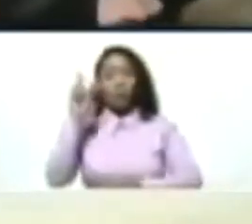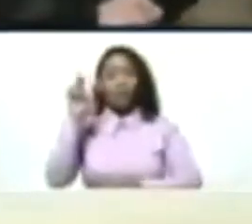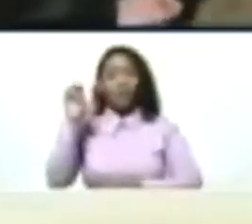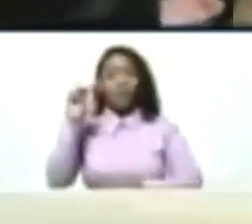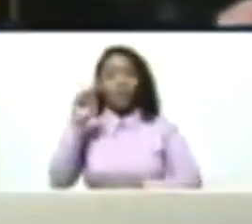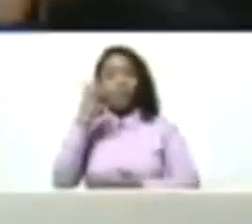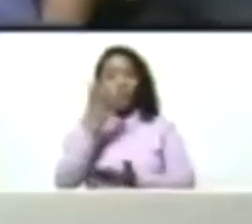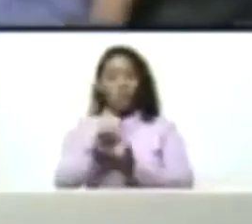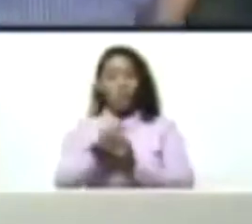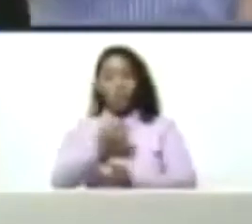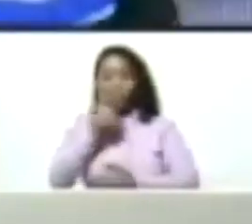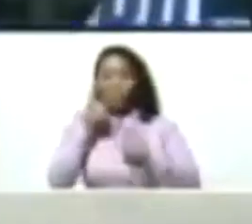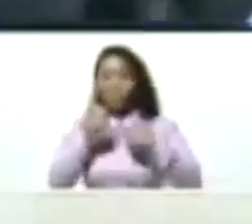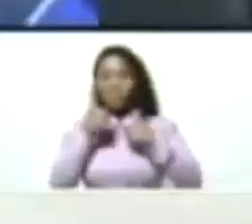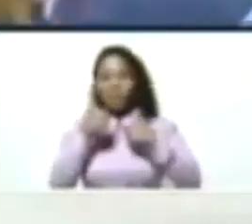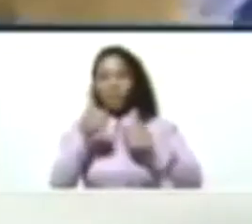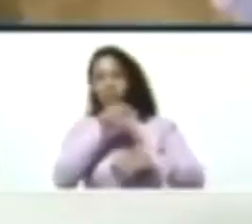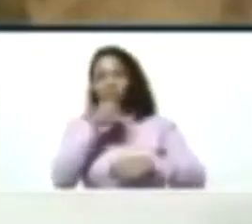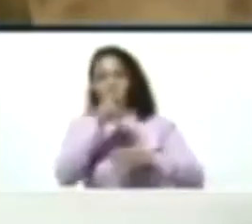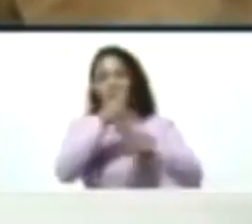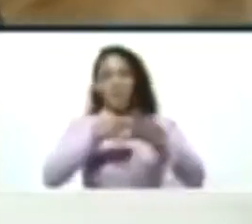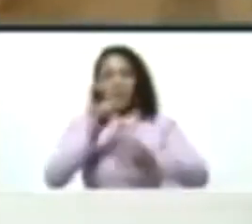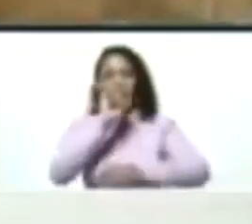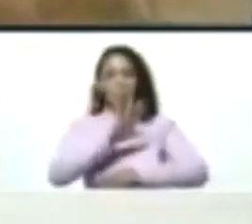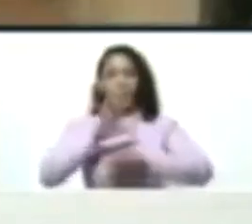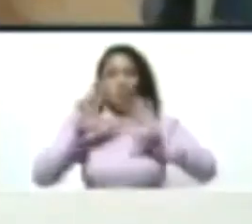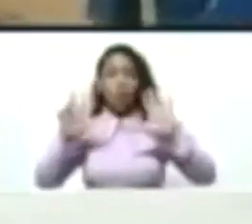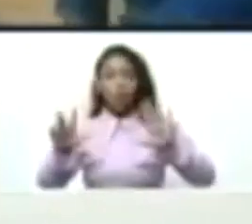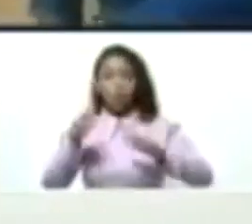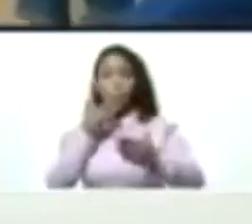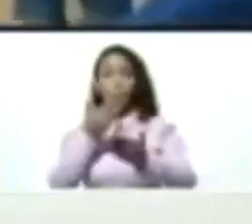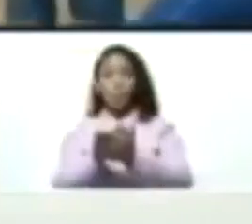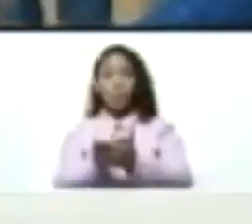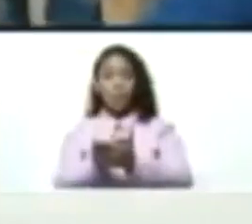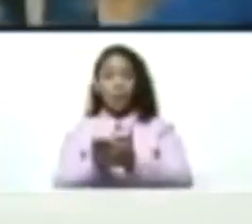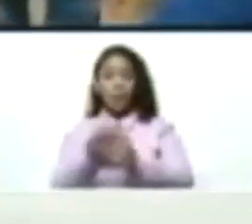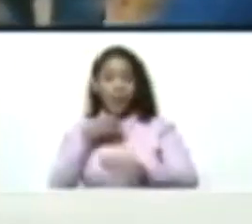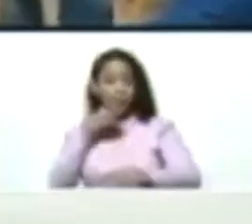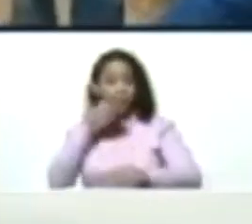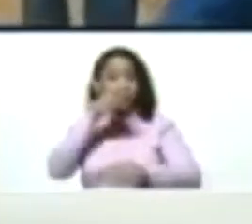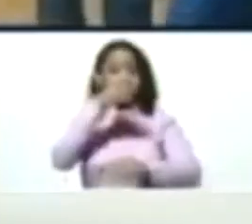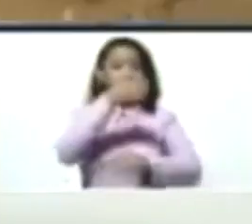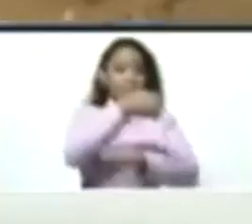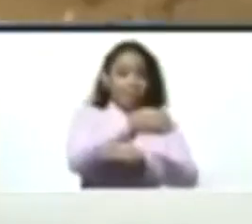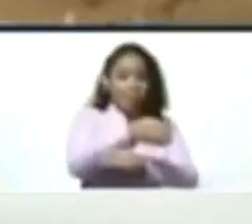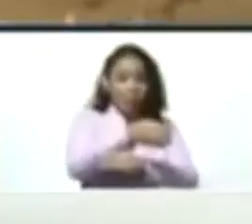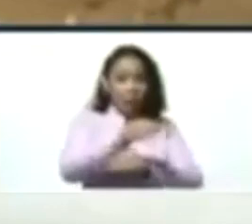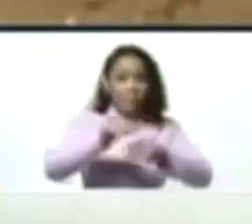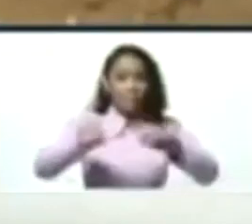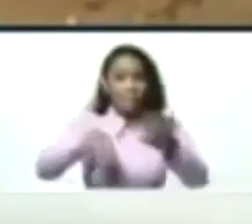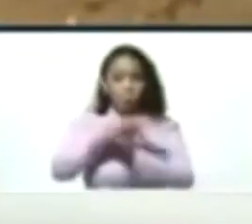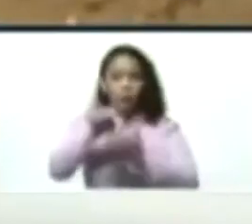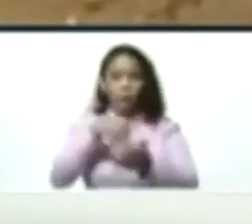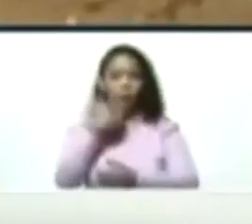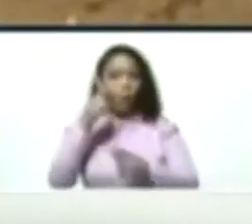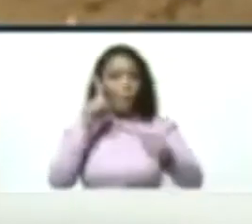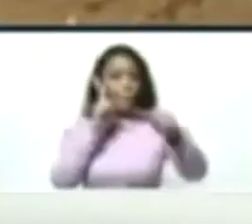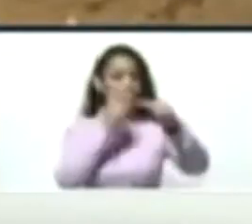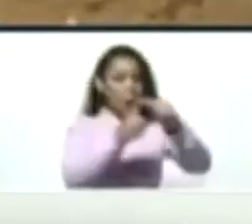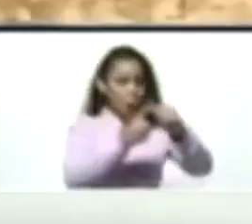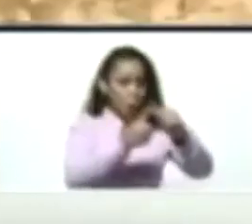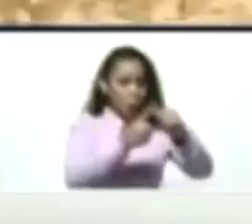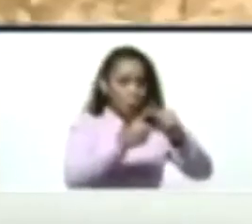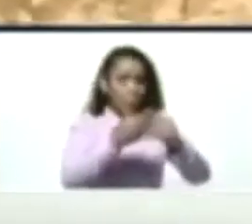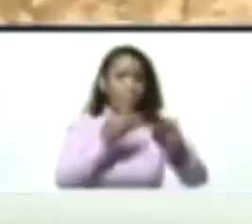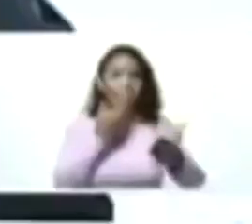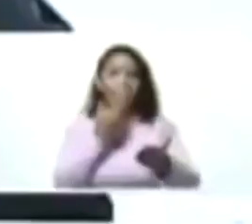definitivamente, la VENAP a través de la línea 58, que nos permite territorializar los problemas, que nos permite, mi comandante,